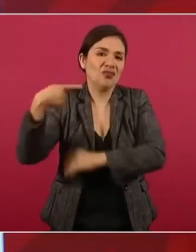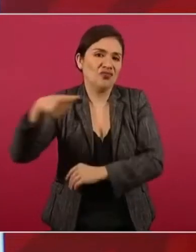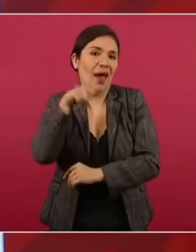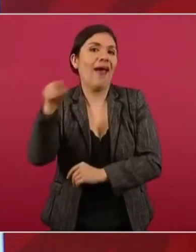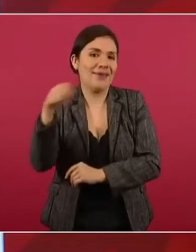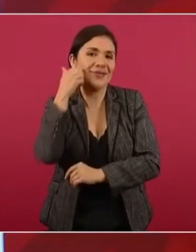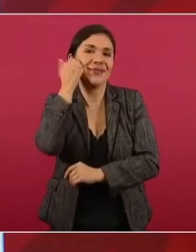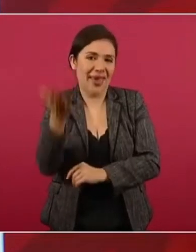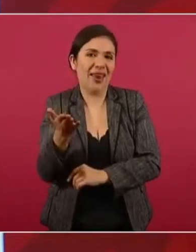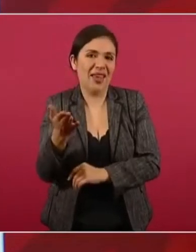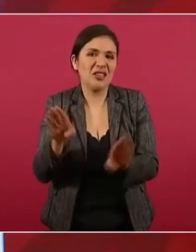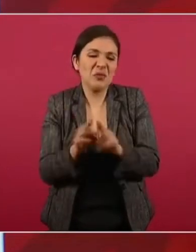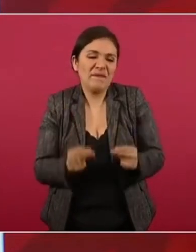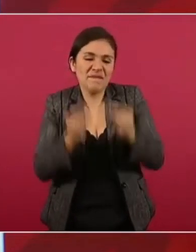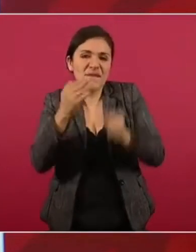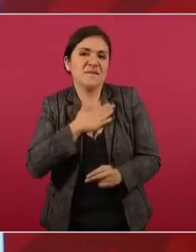la gana